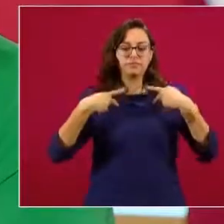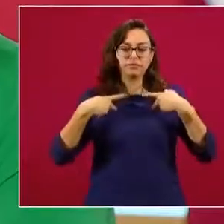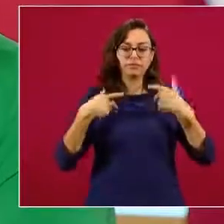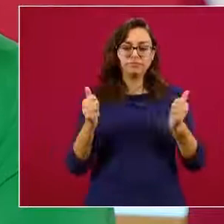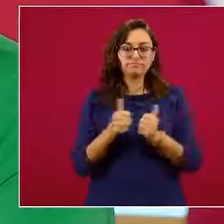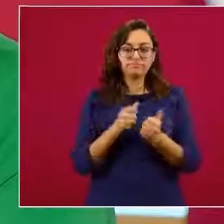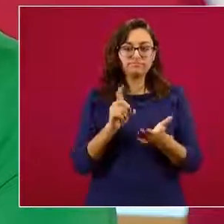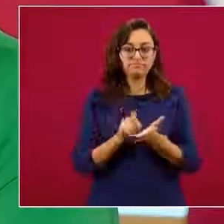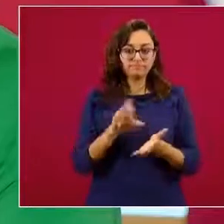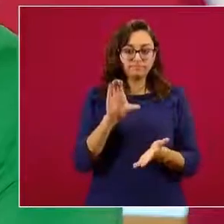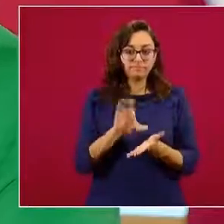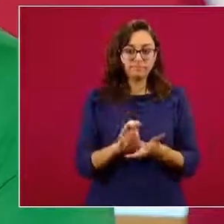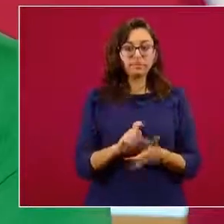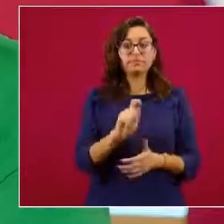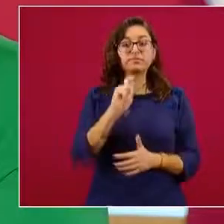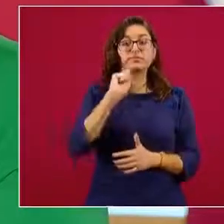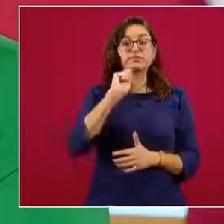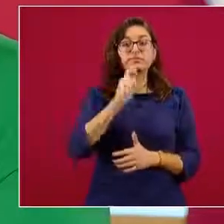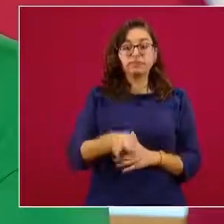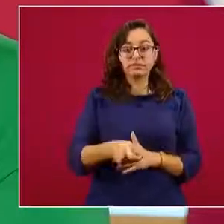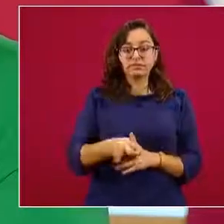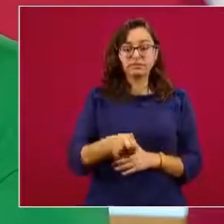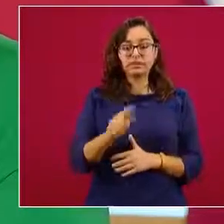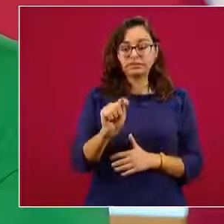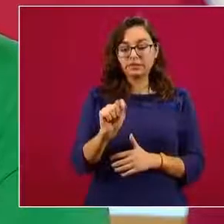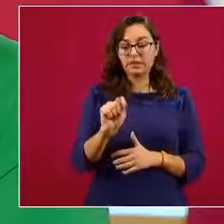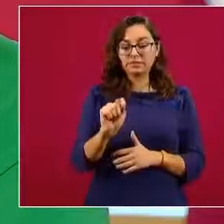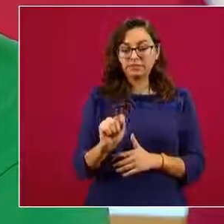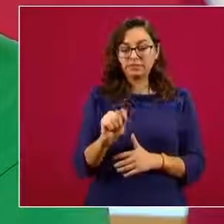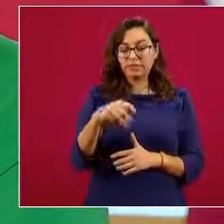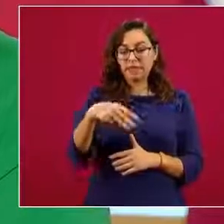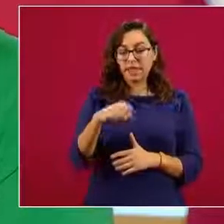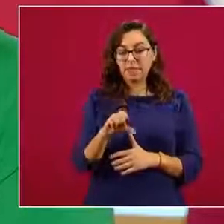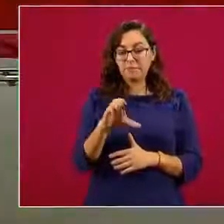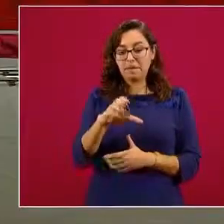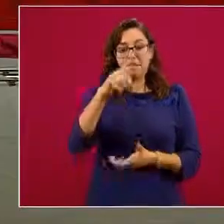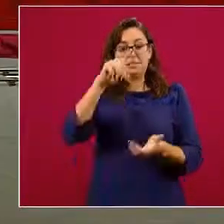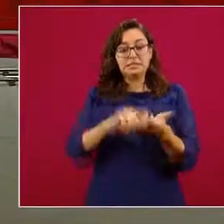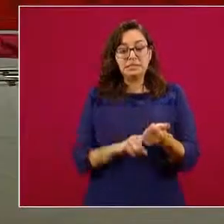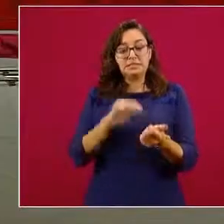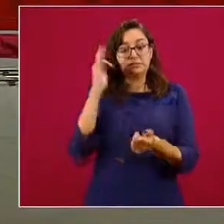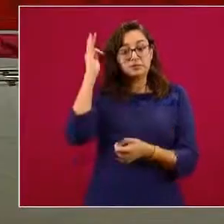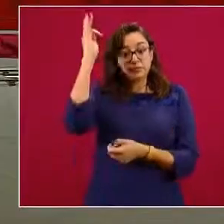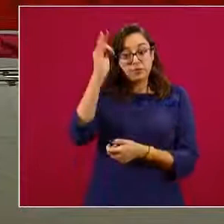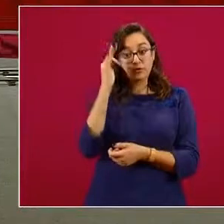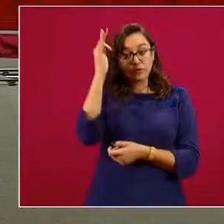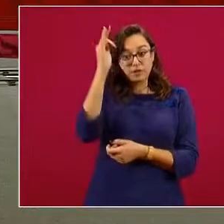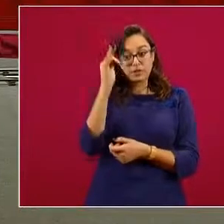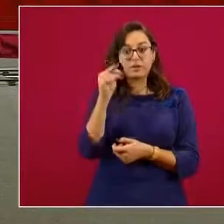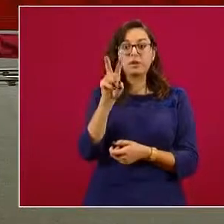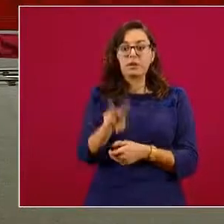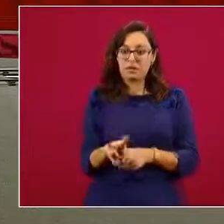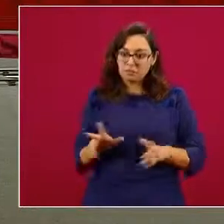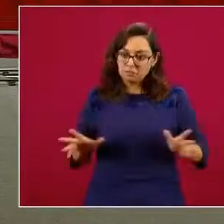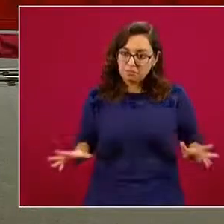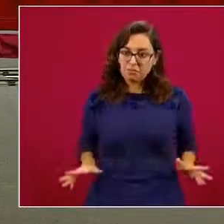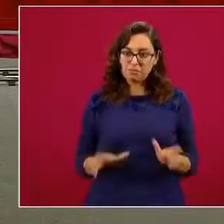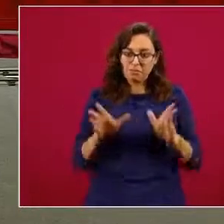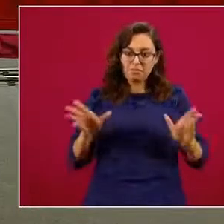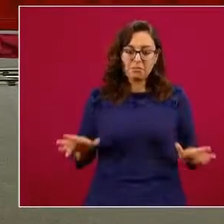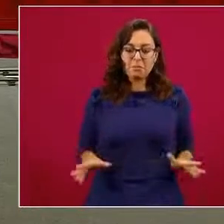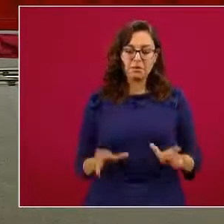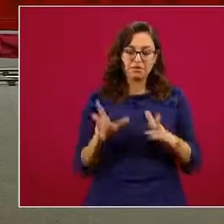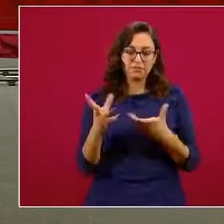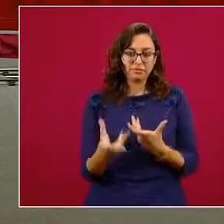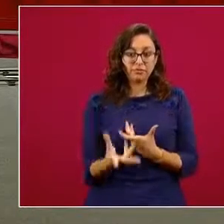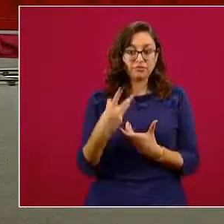sea, la filosofía del T-MEC, si podemos hablar de eso, es una filosofía de inclusión. Y creo